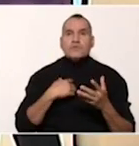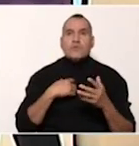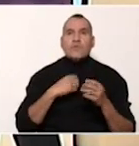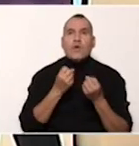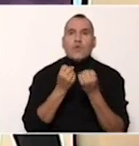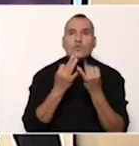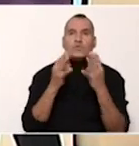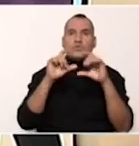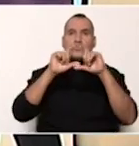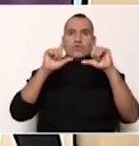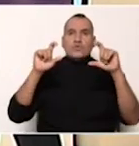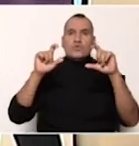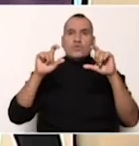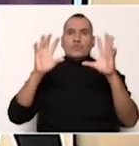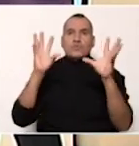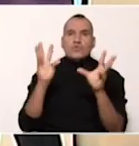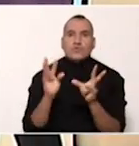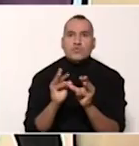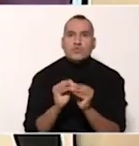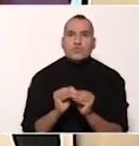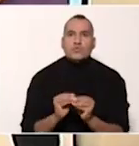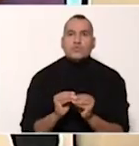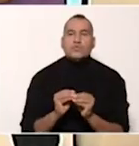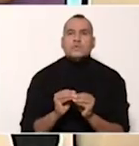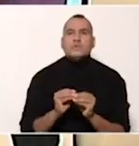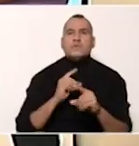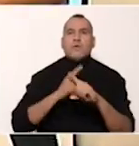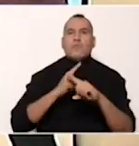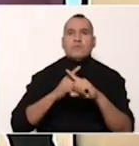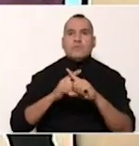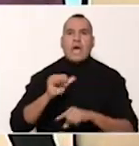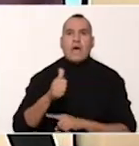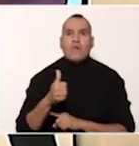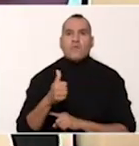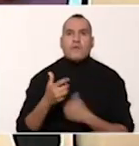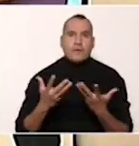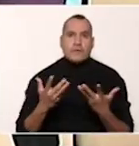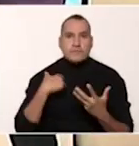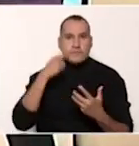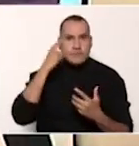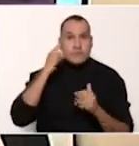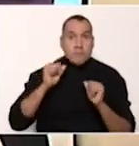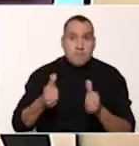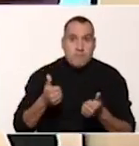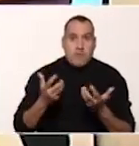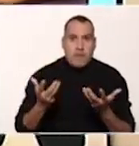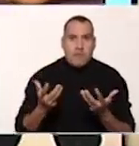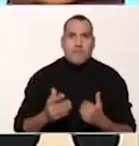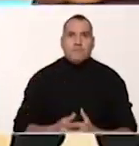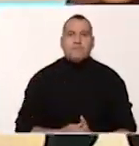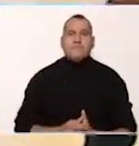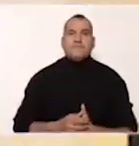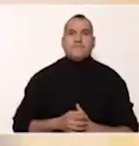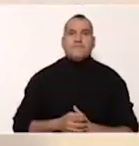números en potencias de base 10. Ya escucharon, bien atentos. Entonces, profesor, que comience la clase. Gracias.